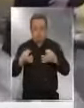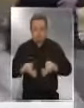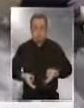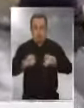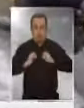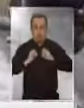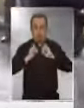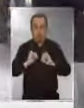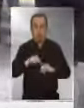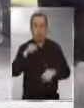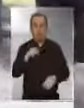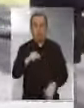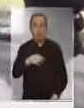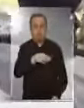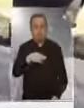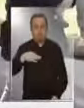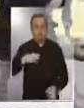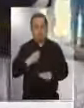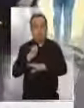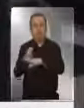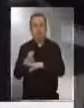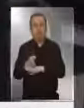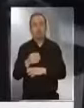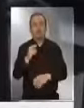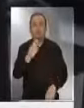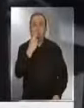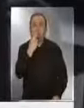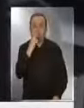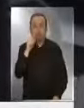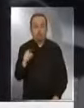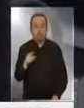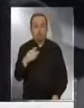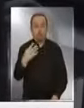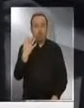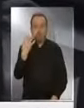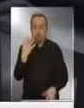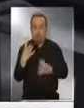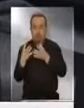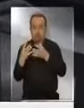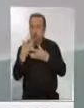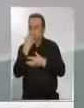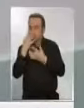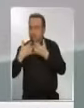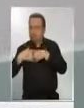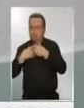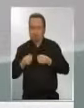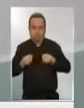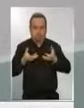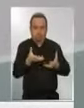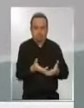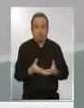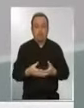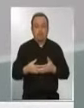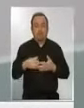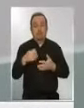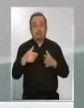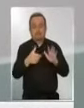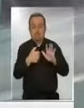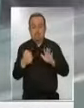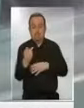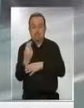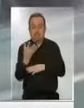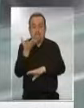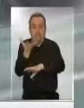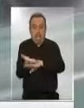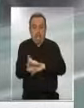ministro viajó hasta Puerto Montt para encabezar personalmente la entrega de 4 ventiladores mecánicos, de un total de 612